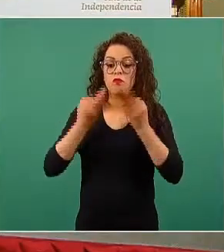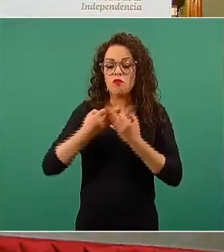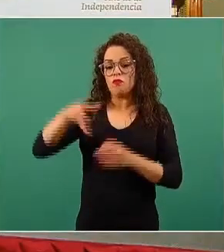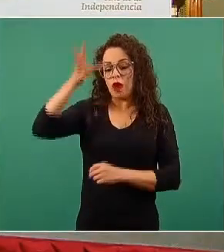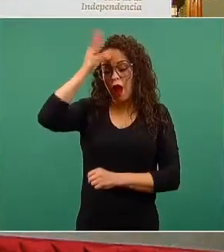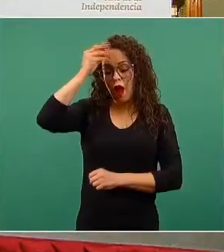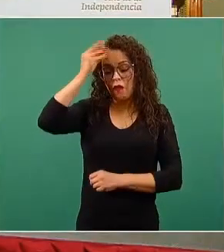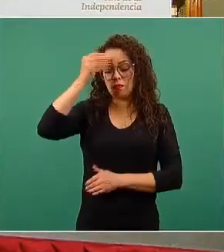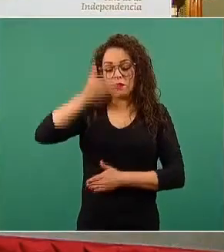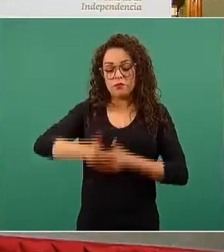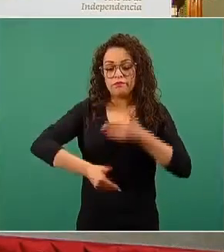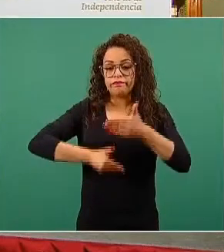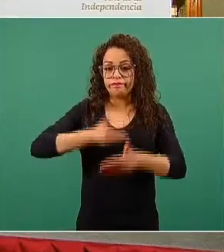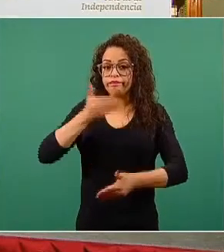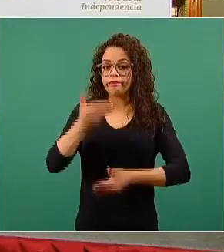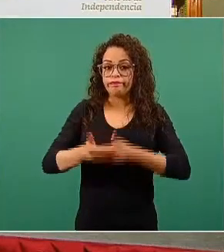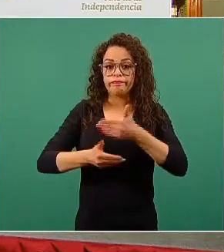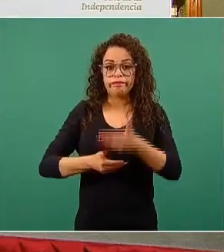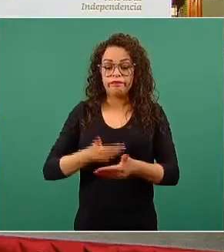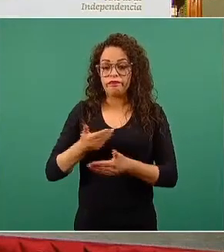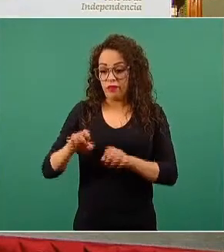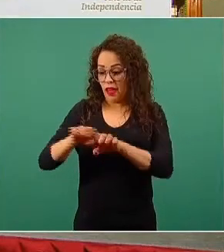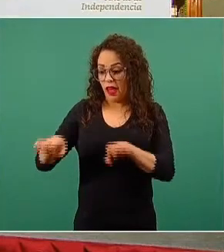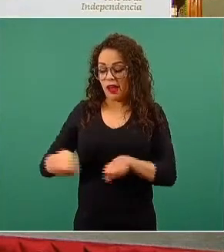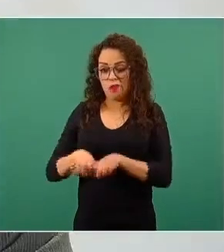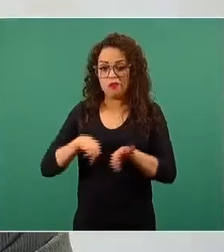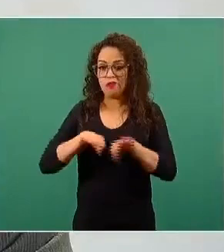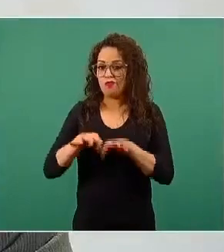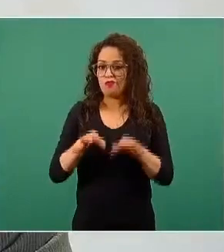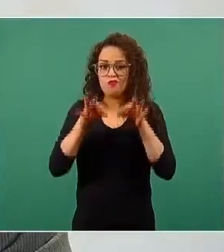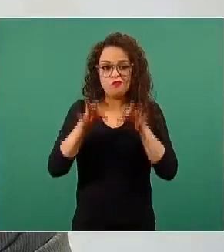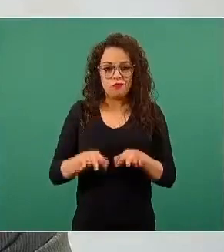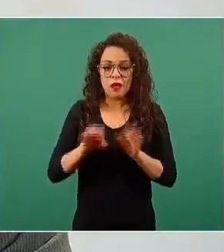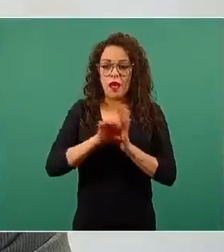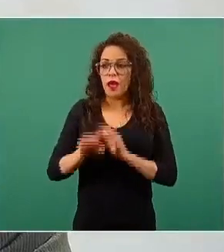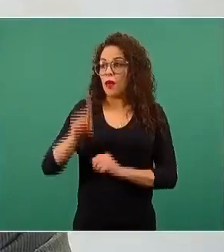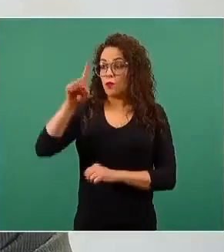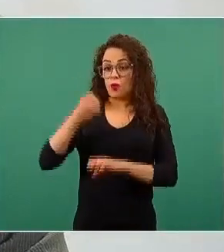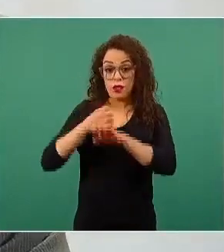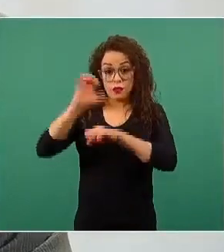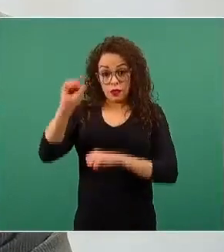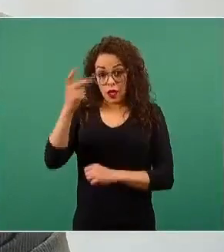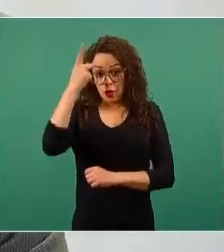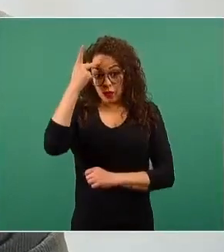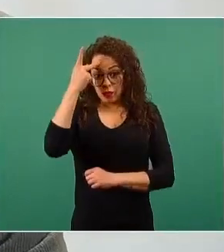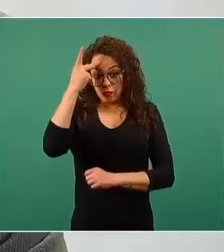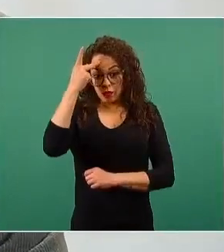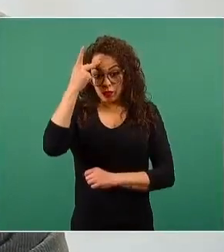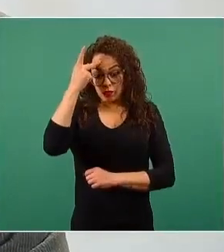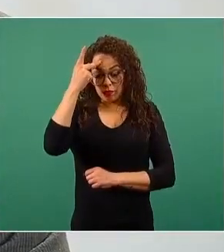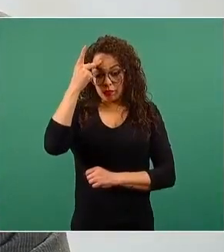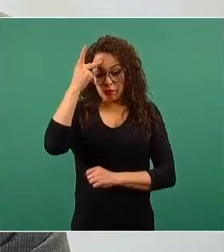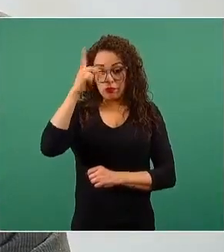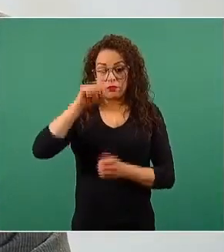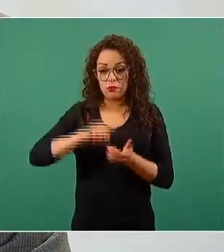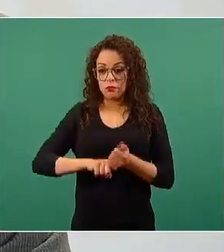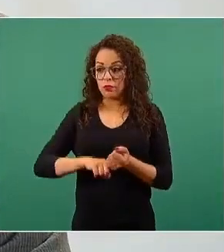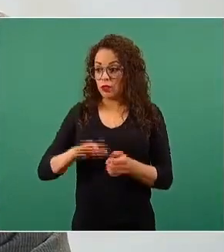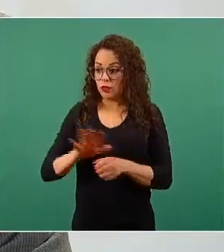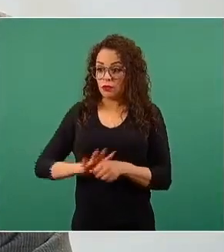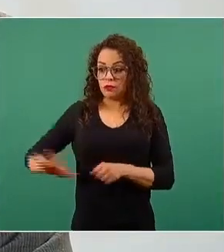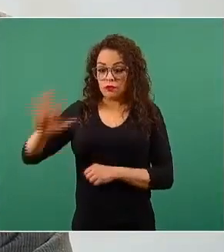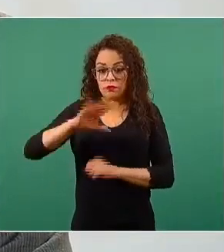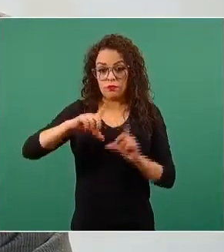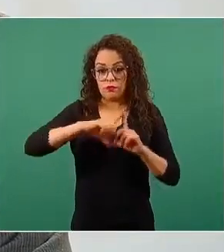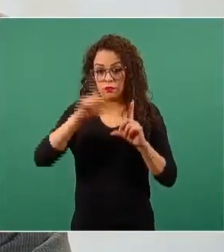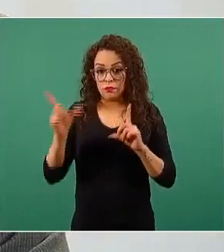avanzando, desde luego, en este trabajo de equipo. En el caso de San Luis Potosí, desde la página, y esto es una página nacional, las